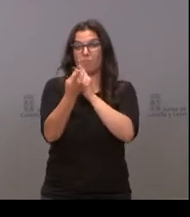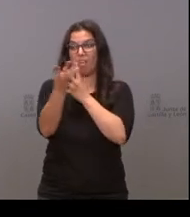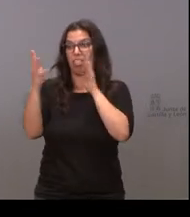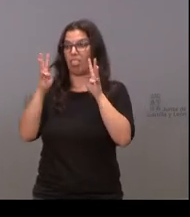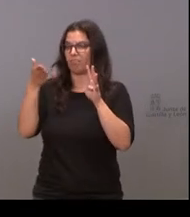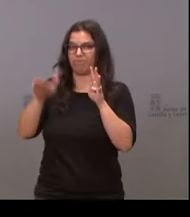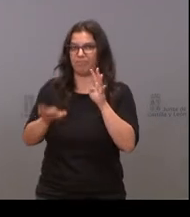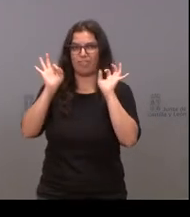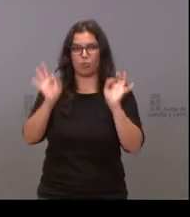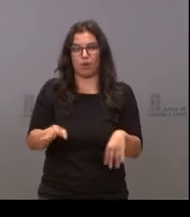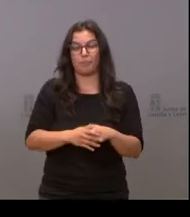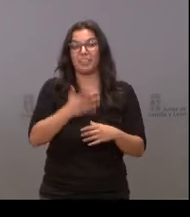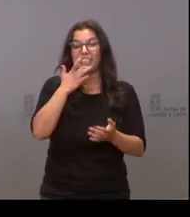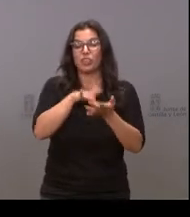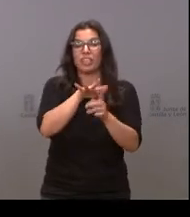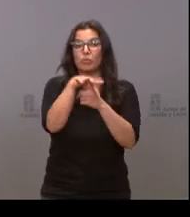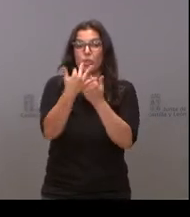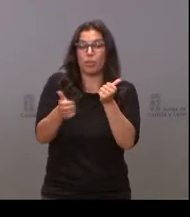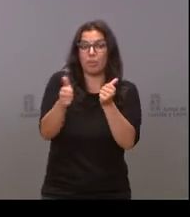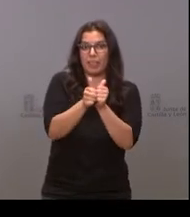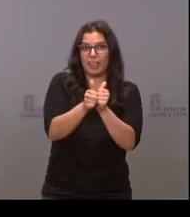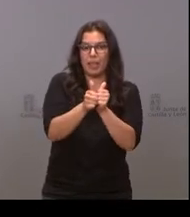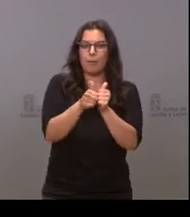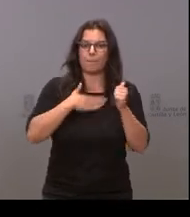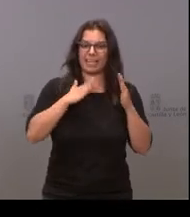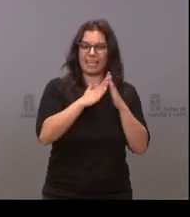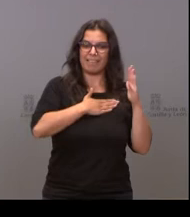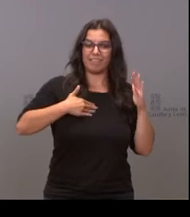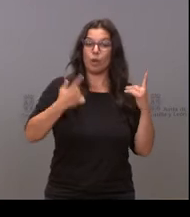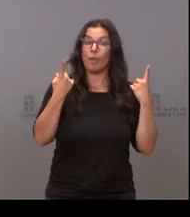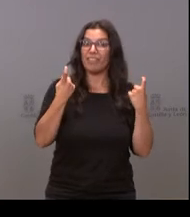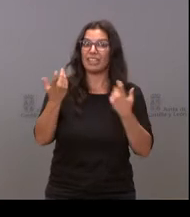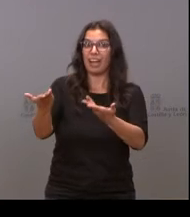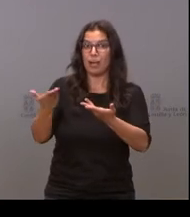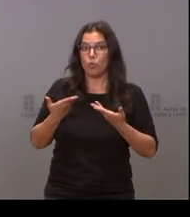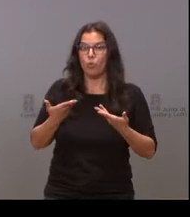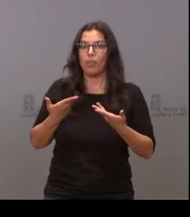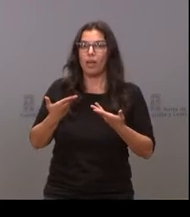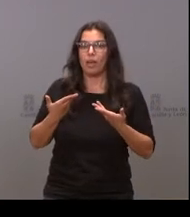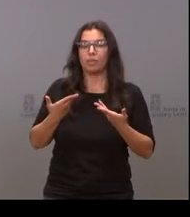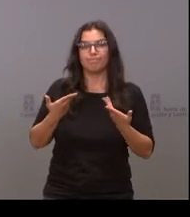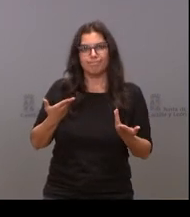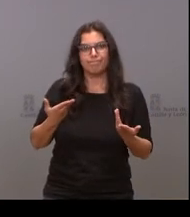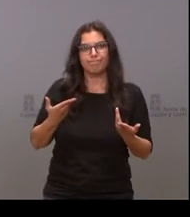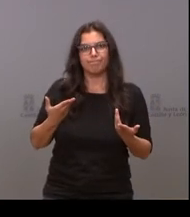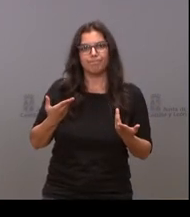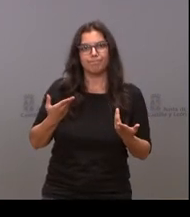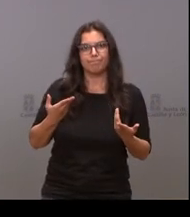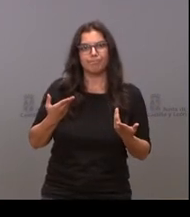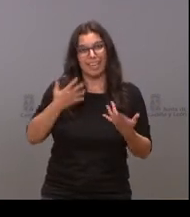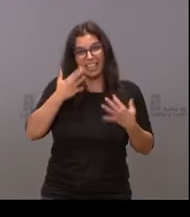dependencia y necesitamos ayuda para permanecer en nuestras casas realmente tenemos esa posibilidad de